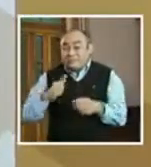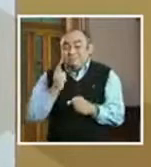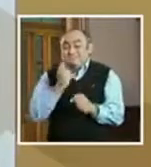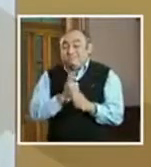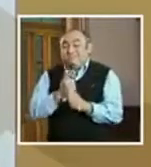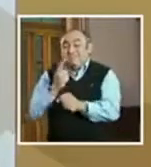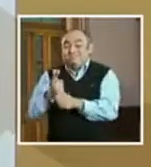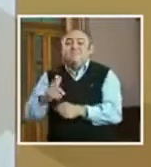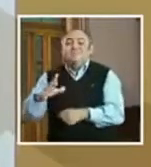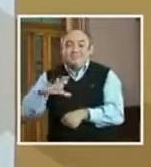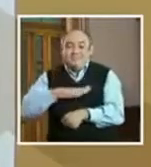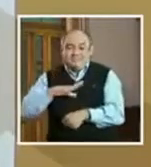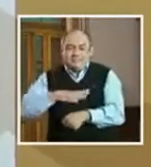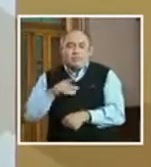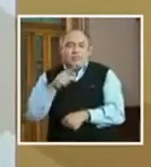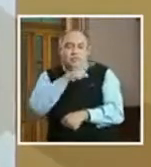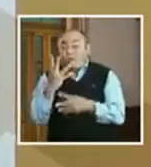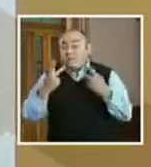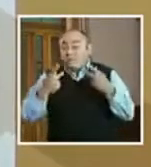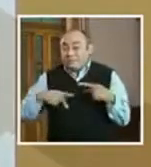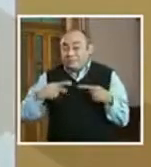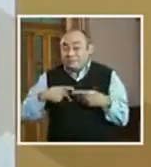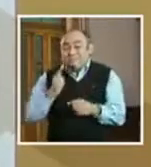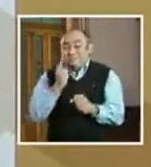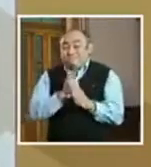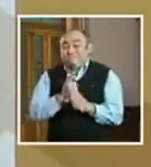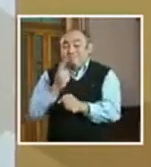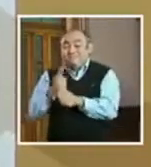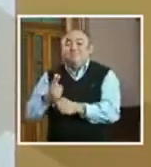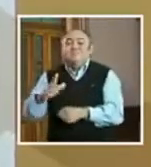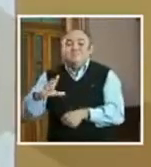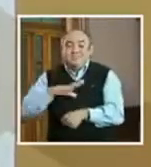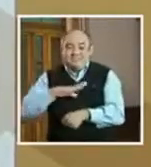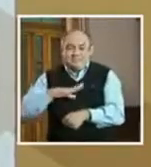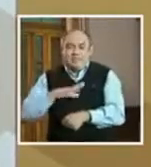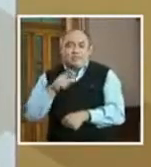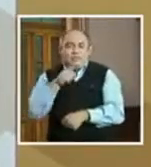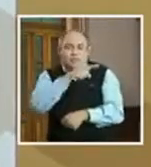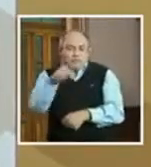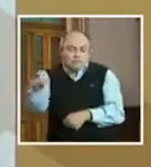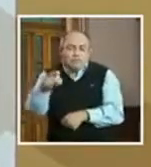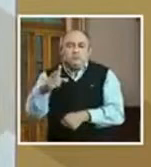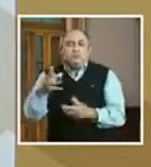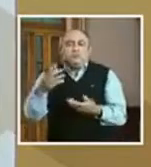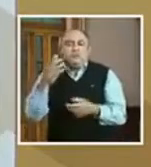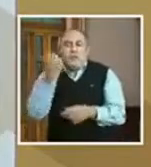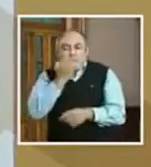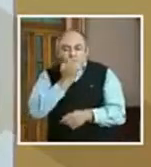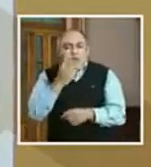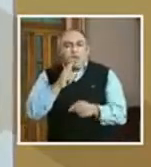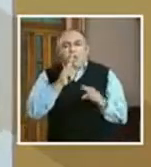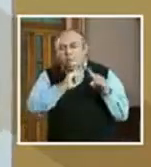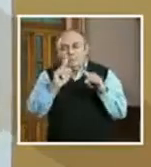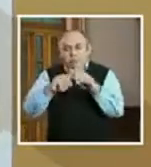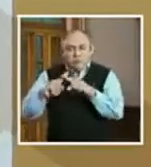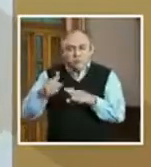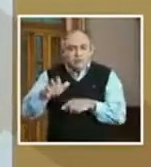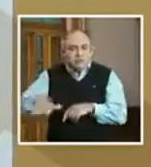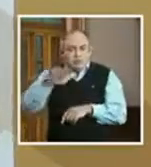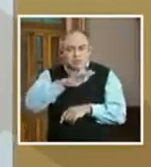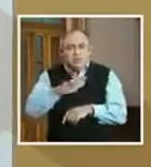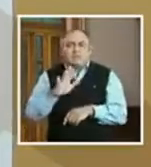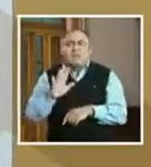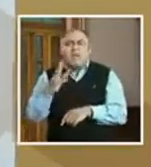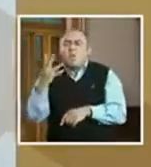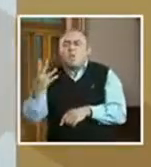que su evolución ha sido benigna. Entonces, hasta ahorita no se ha requerido de llegar a una terapia